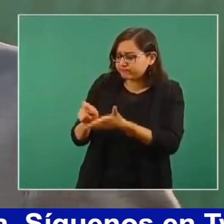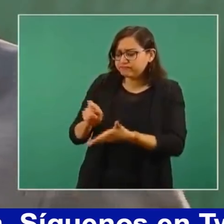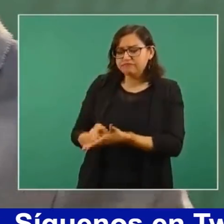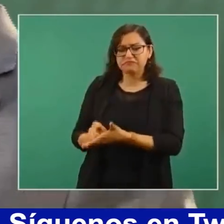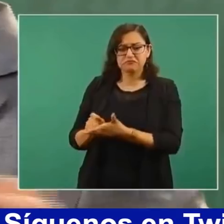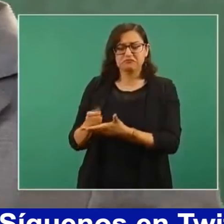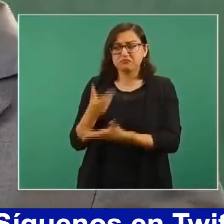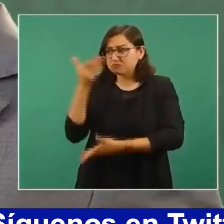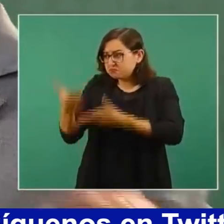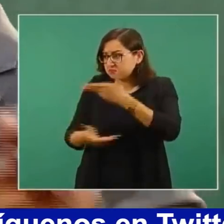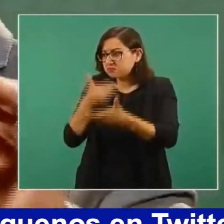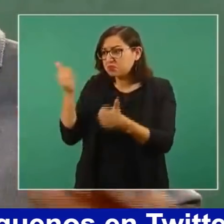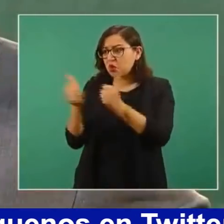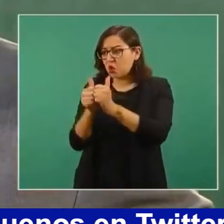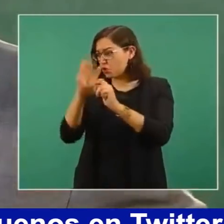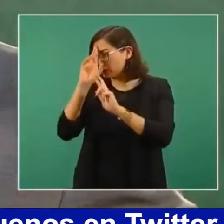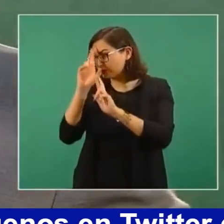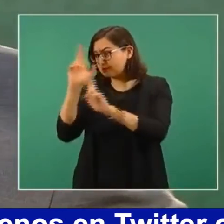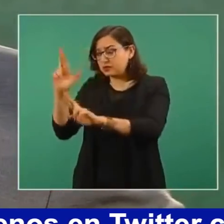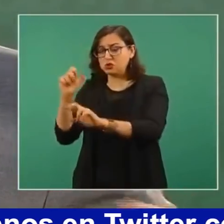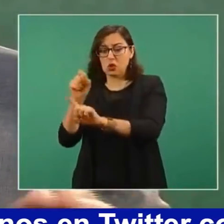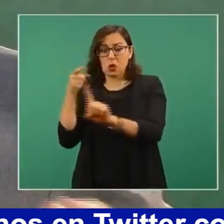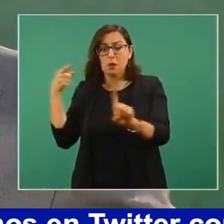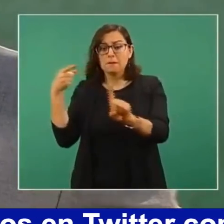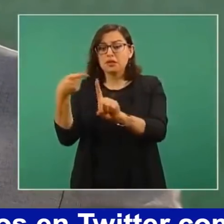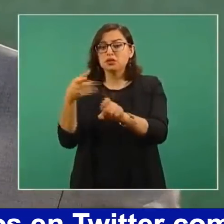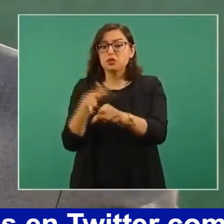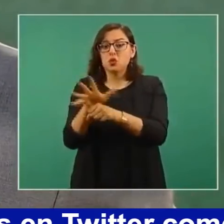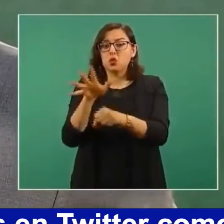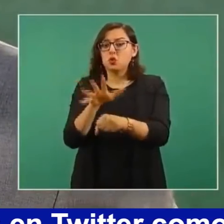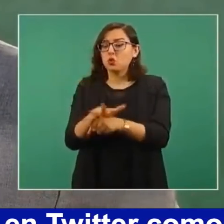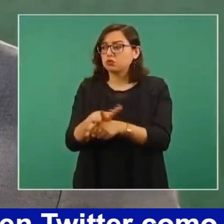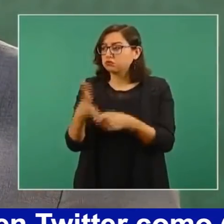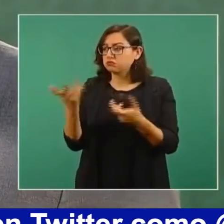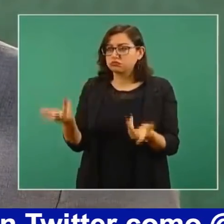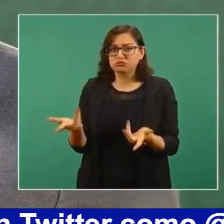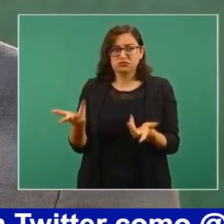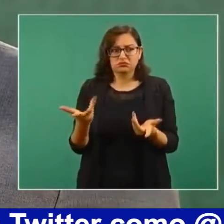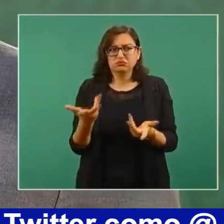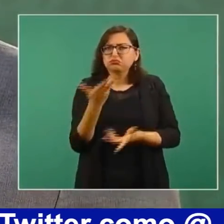La idea central es, a ver, vamos a ofrecer disculpas